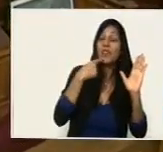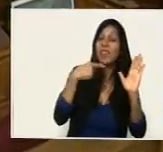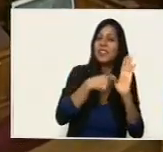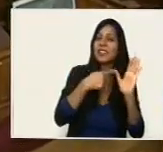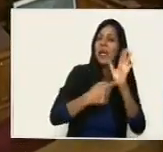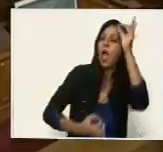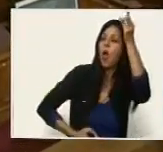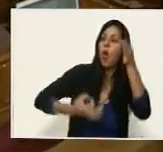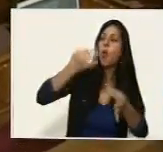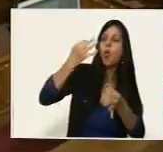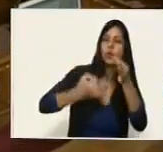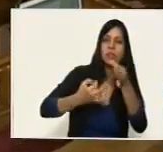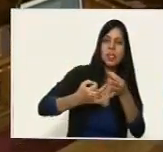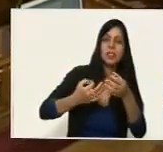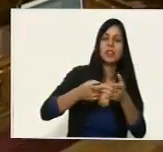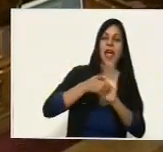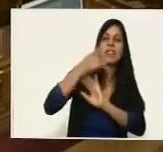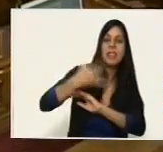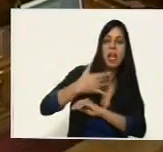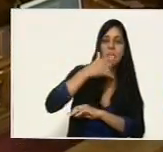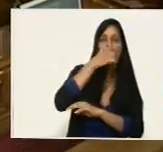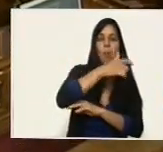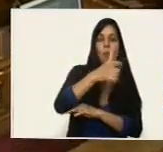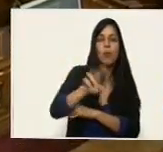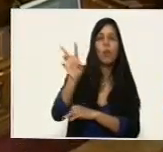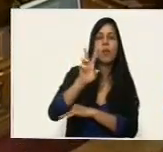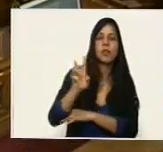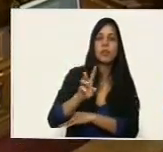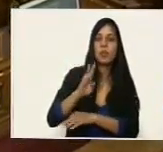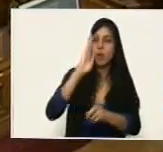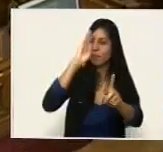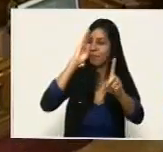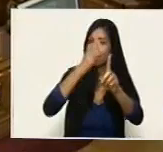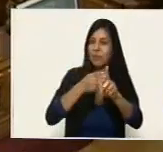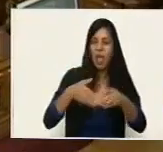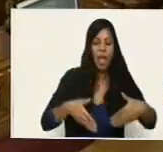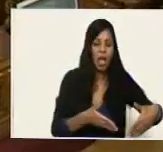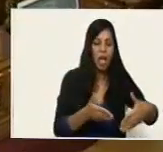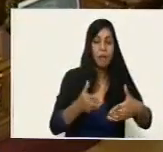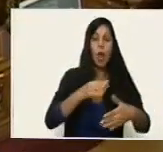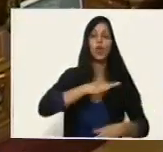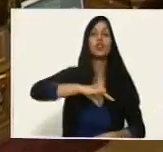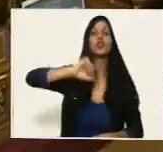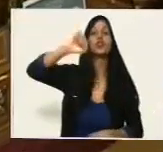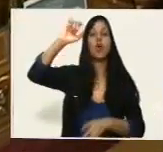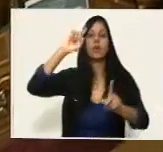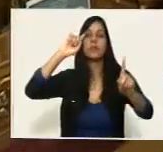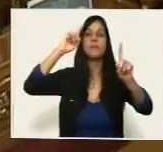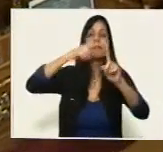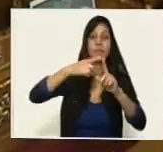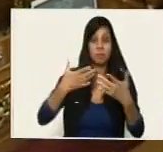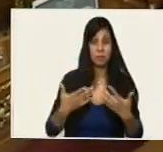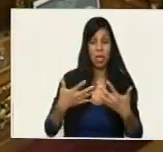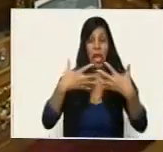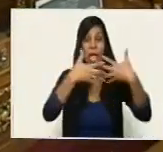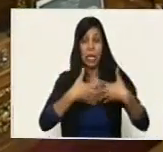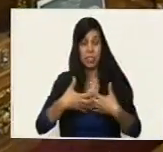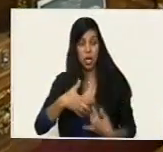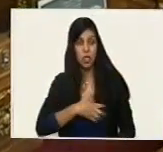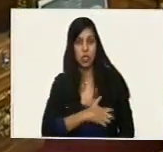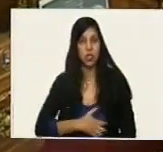y de derecho para nuestro pueblo, decidir un camino como decidimos del socialismo, por supuesto que nos